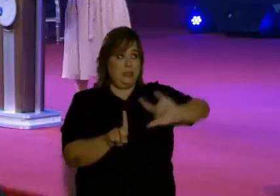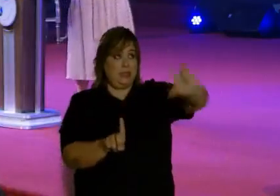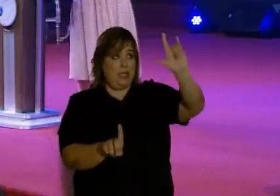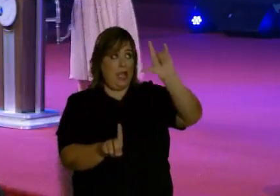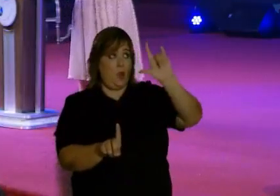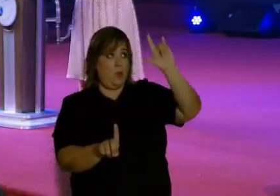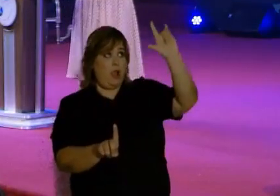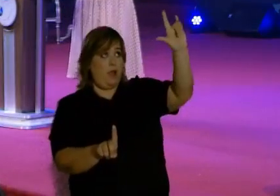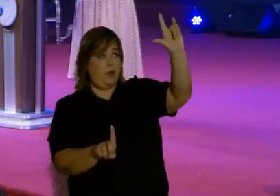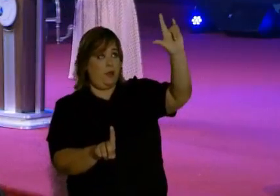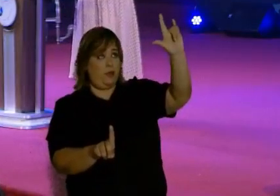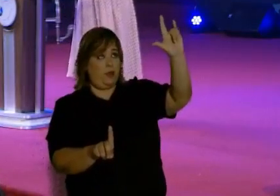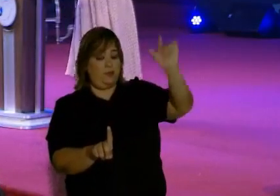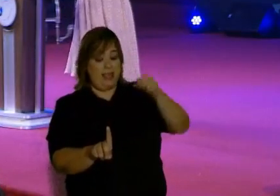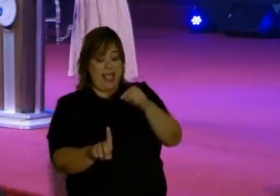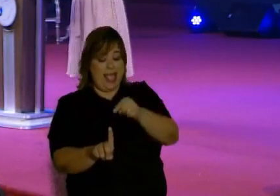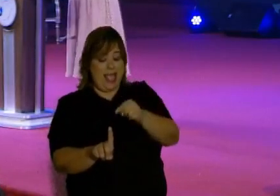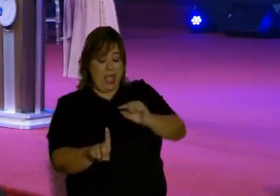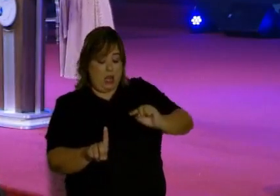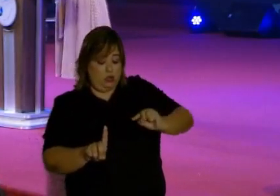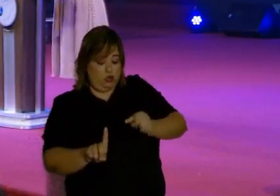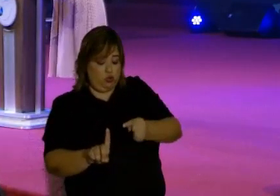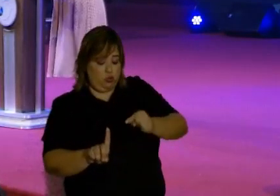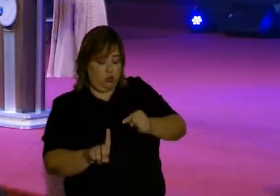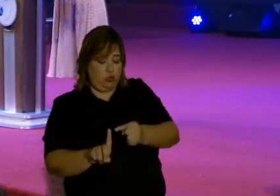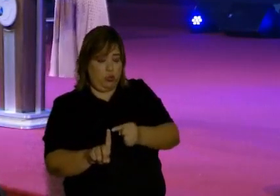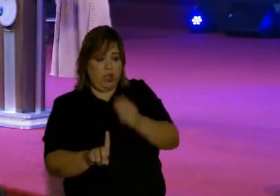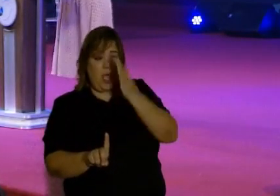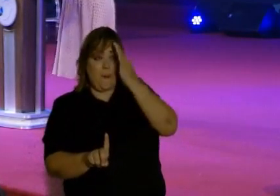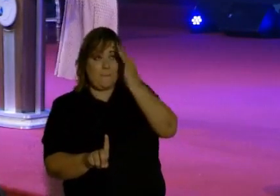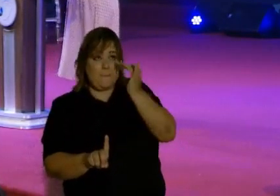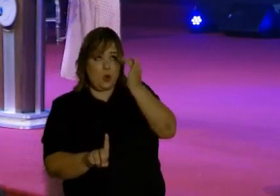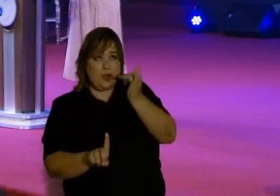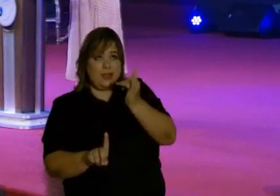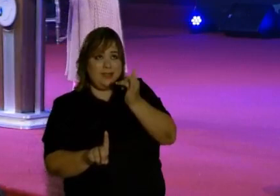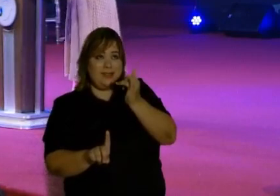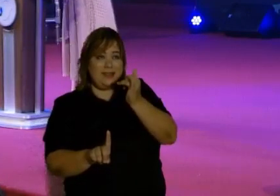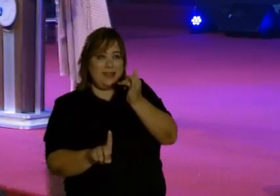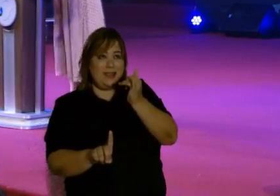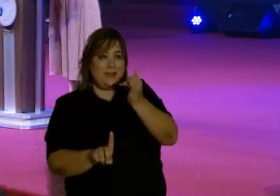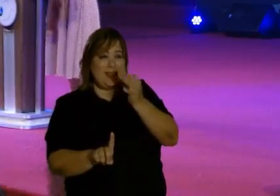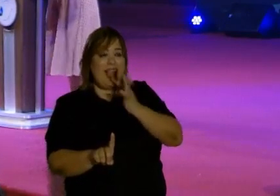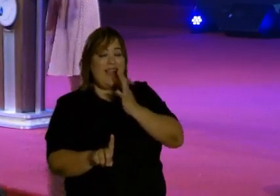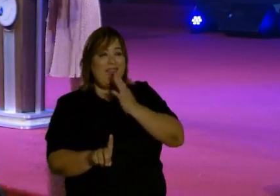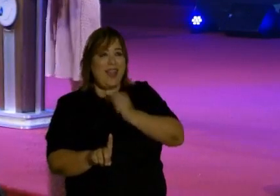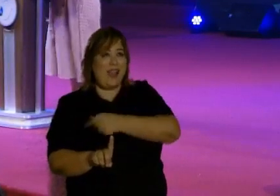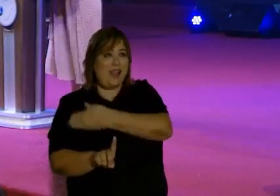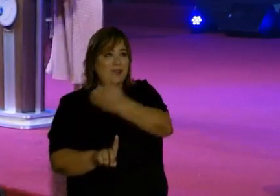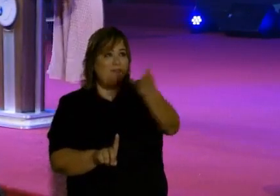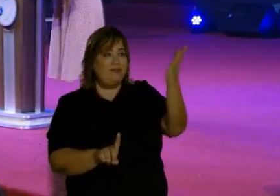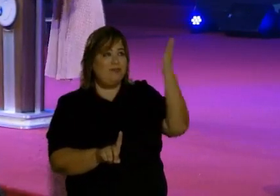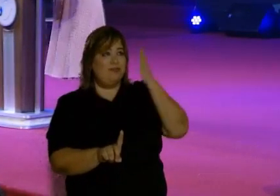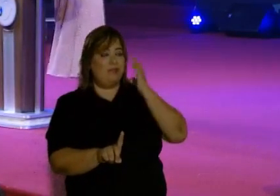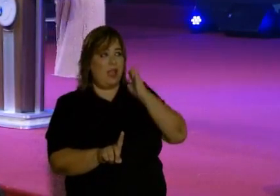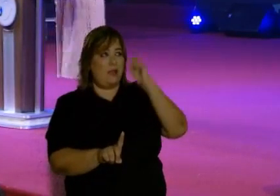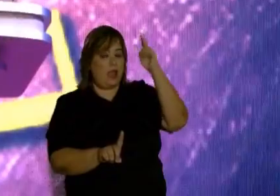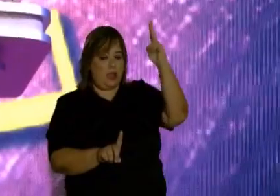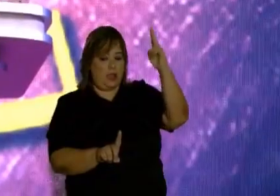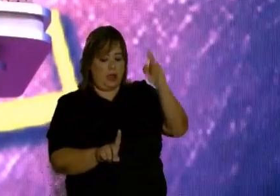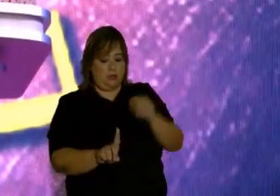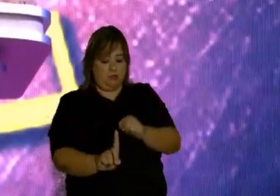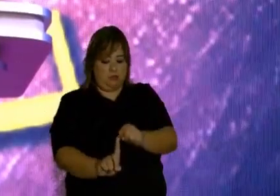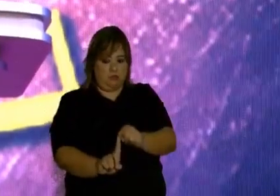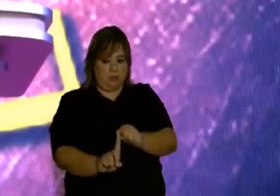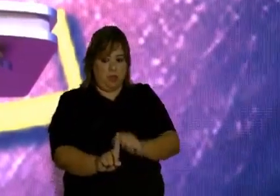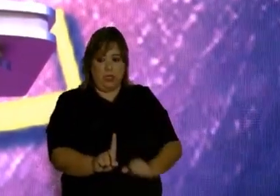del evangelio, por lo que él predicaba, y se le dio el privilegio de bautizar a Jesús. El hombre que no realizó